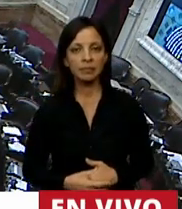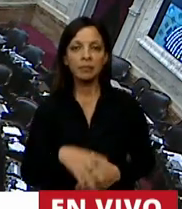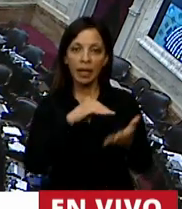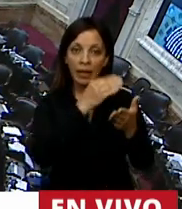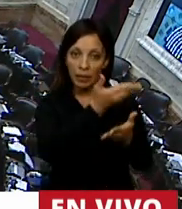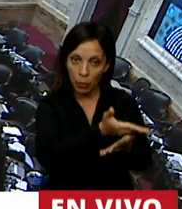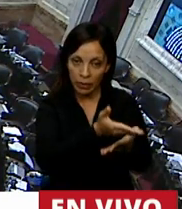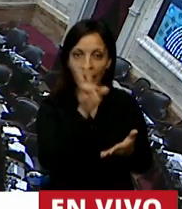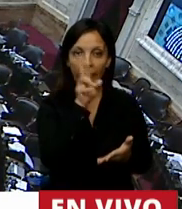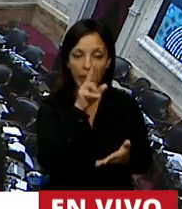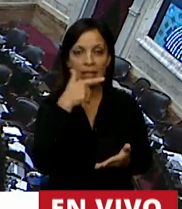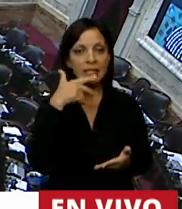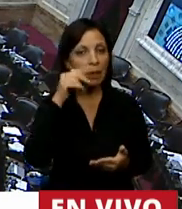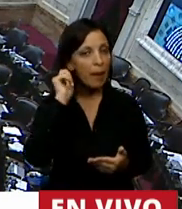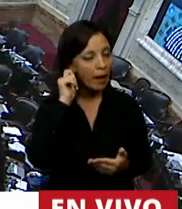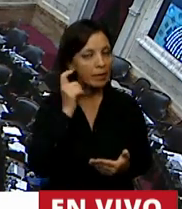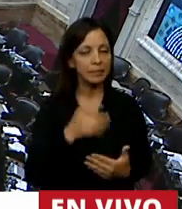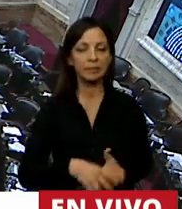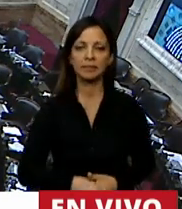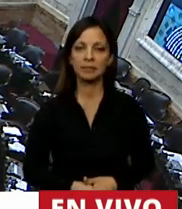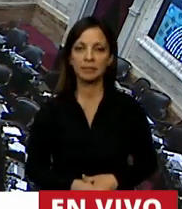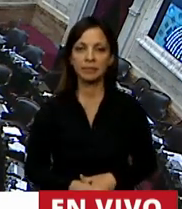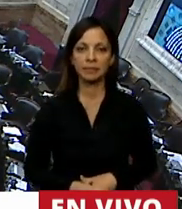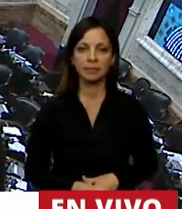Diputada Zapag, en el uso de la palabra.